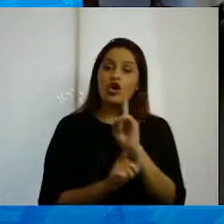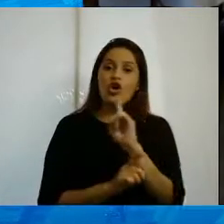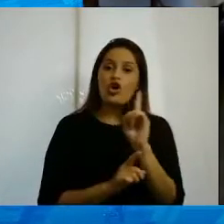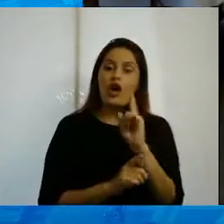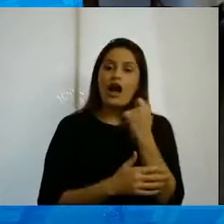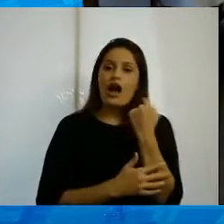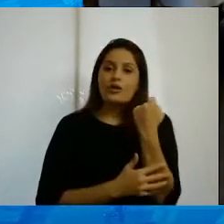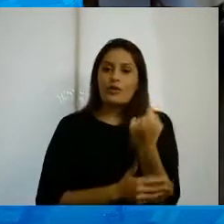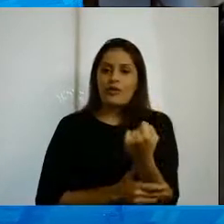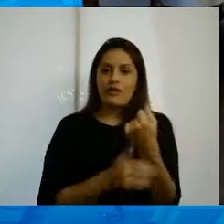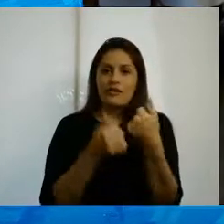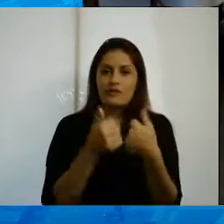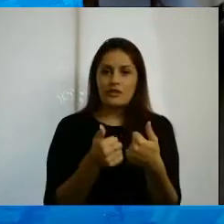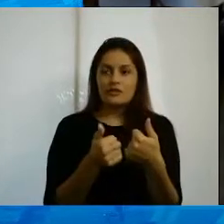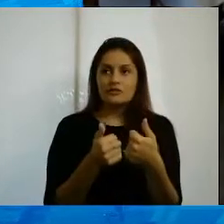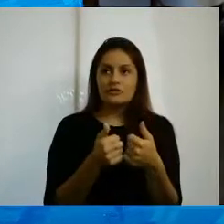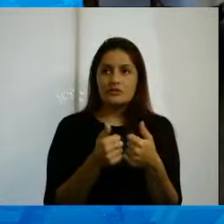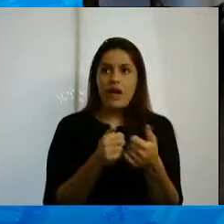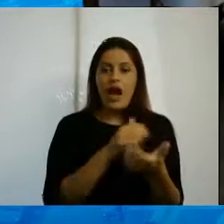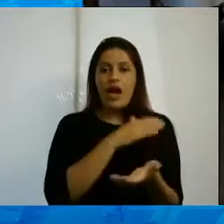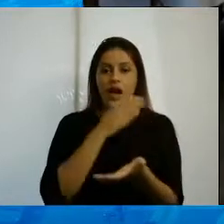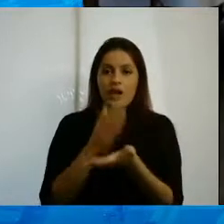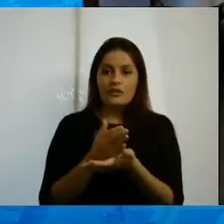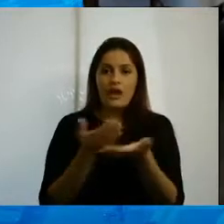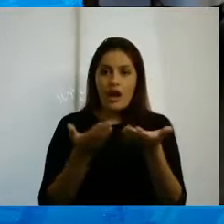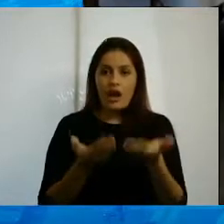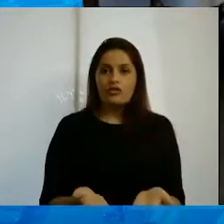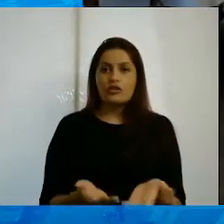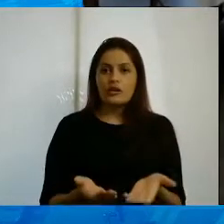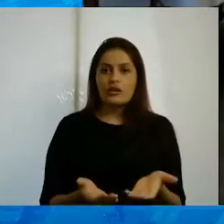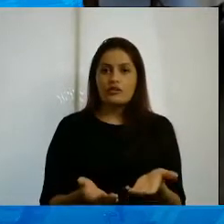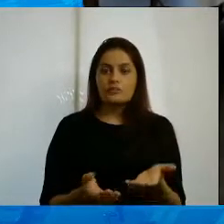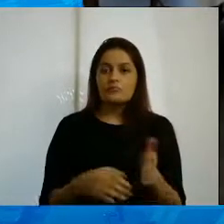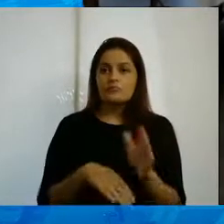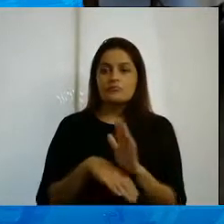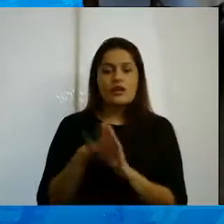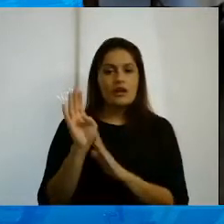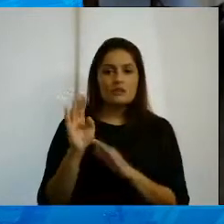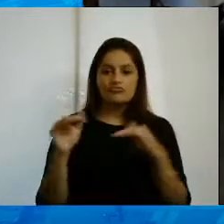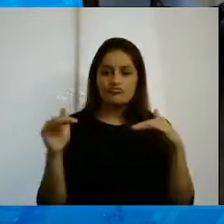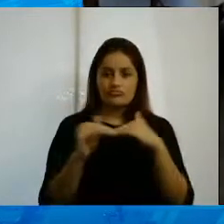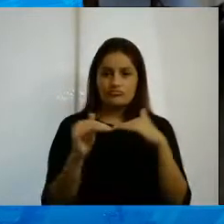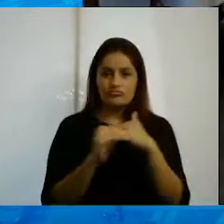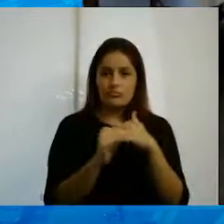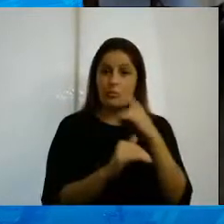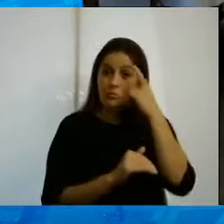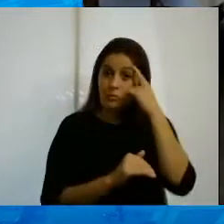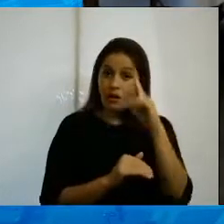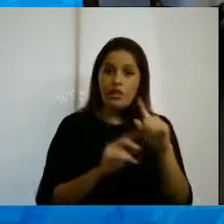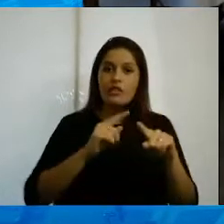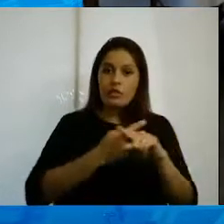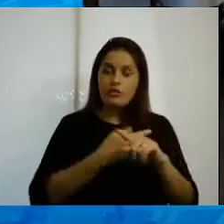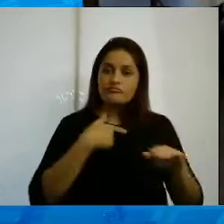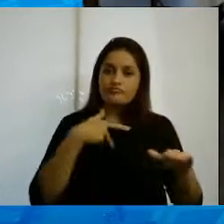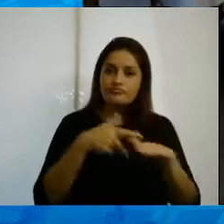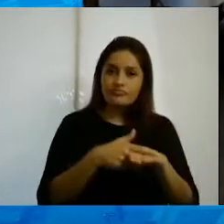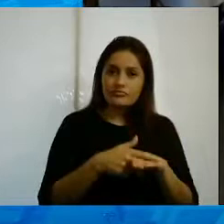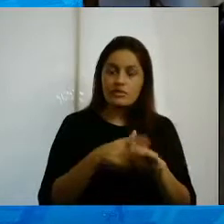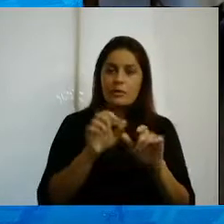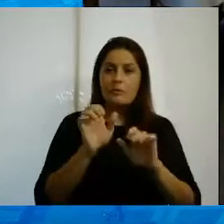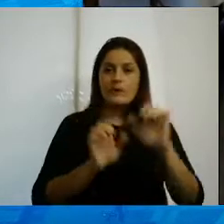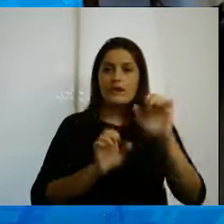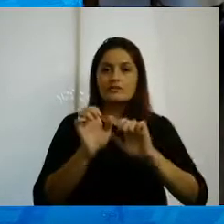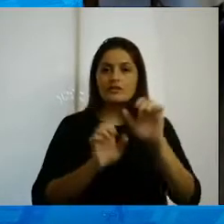esa magnitud. Ya estamos acostumbrados a los tacos en Melipilla, pero sin embargo, si hay este tipo de intervenciones por parte de la